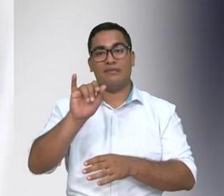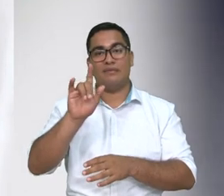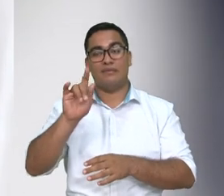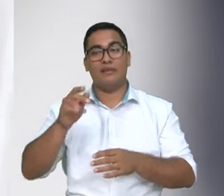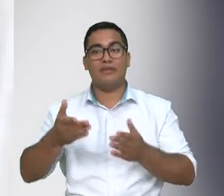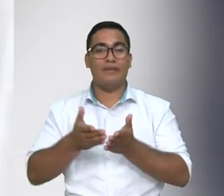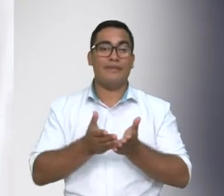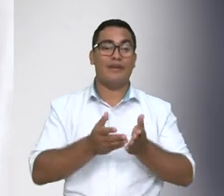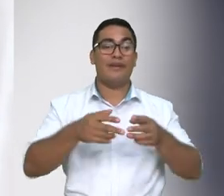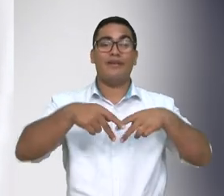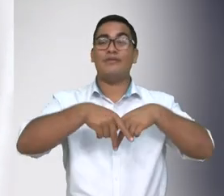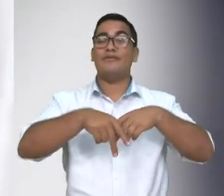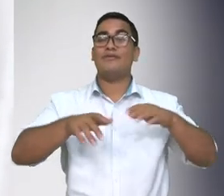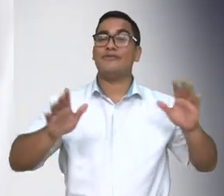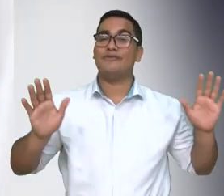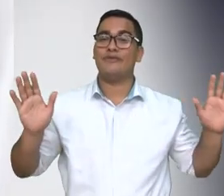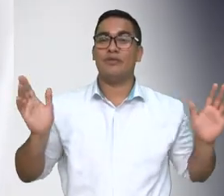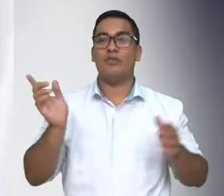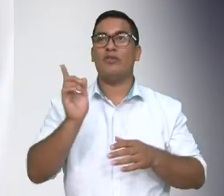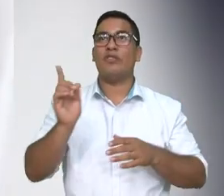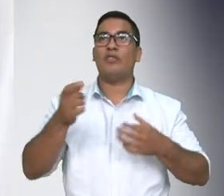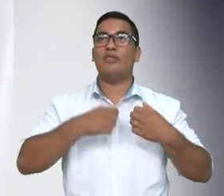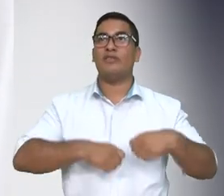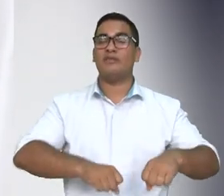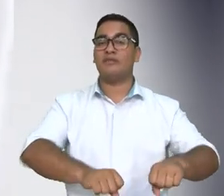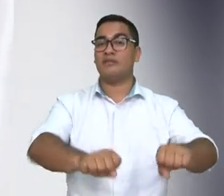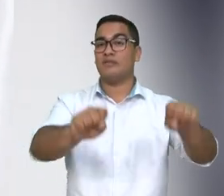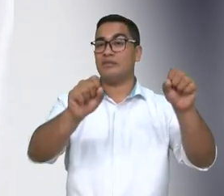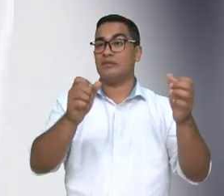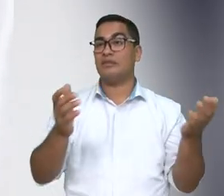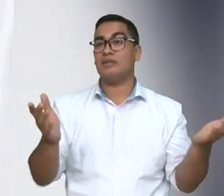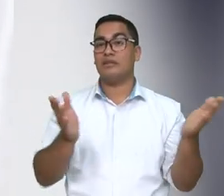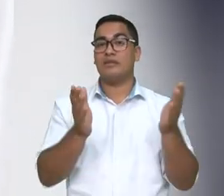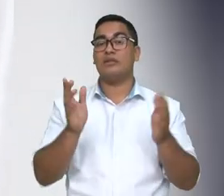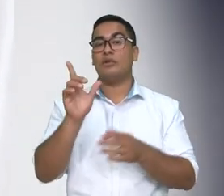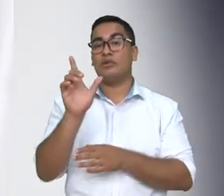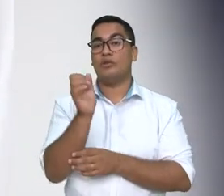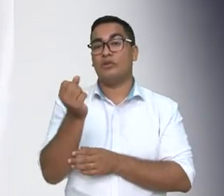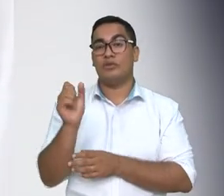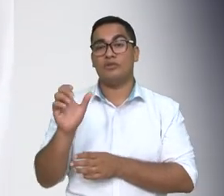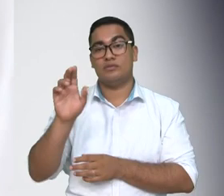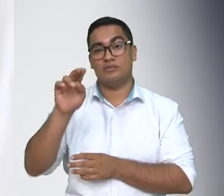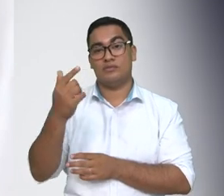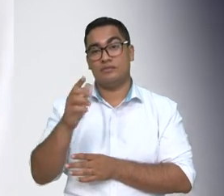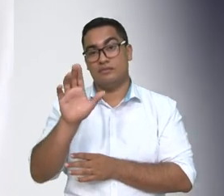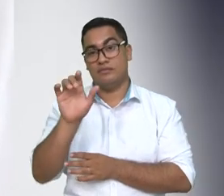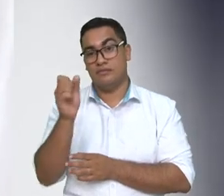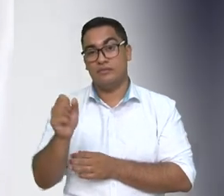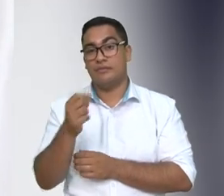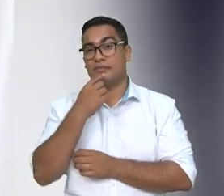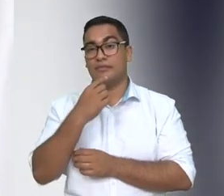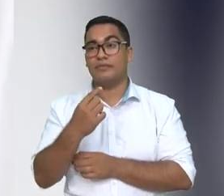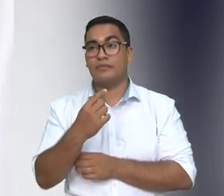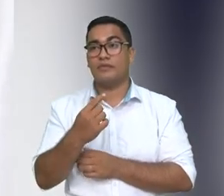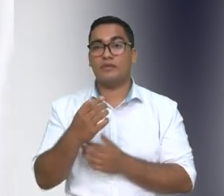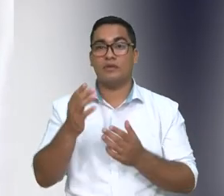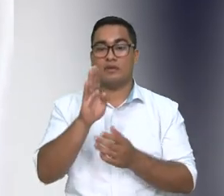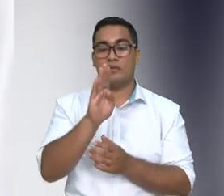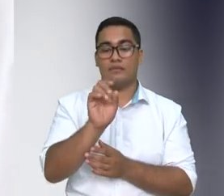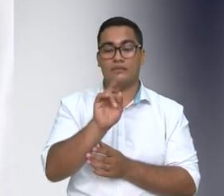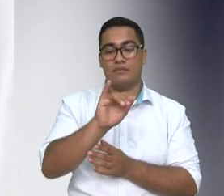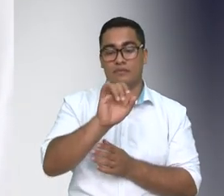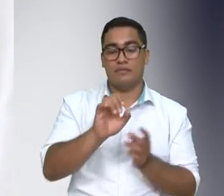estantes de papel higiénico vacíos de un supermercado de Los Ángeles. En la grabación, Bonnie Von Duke y